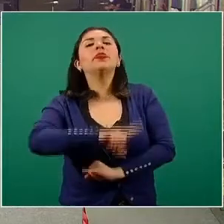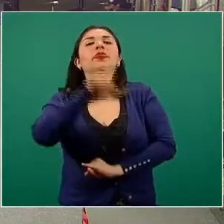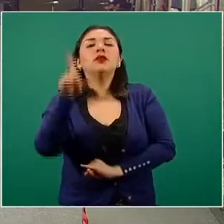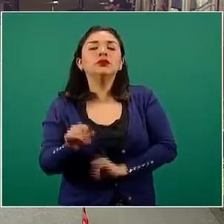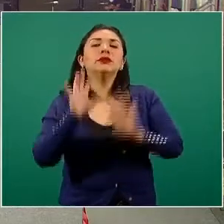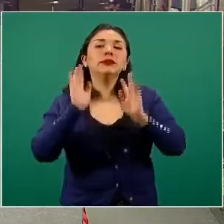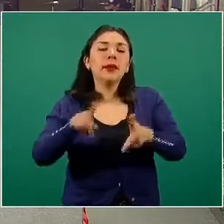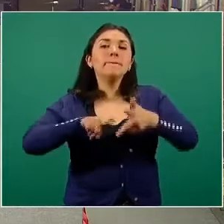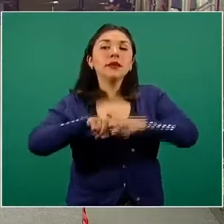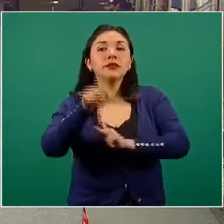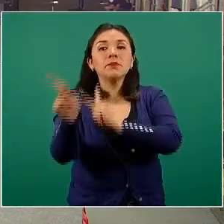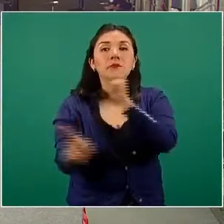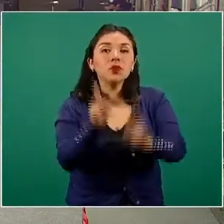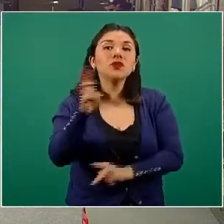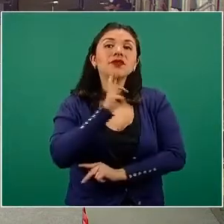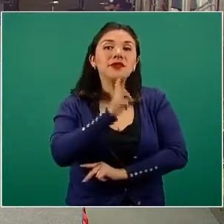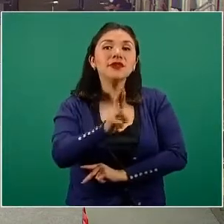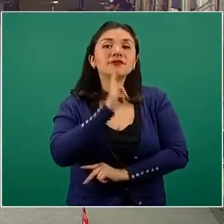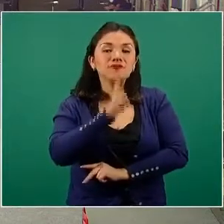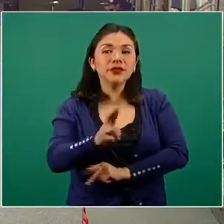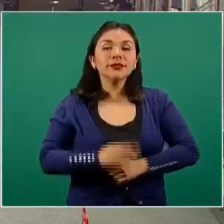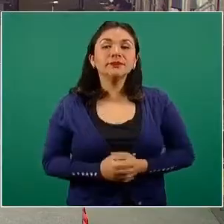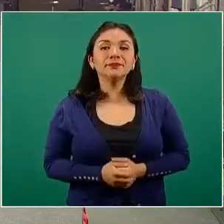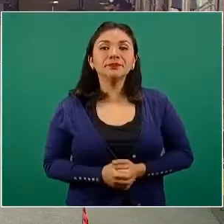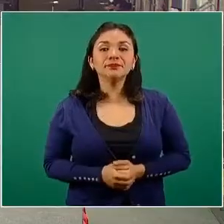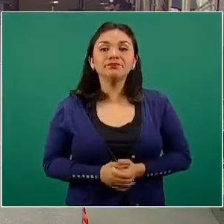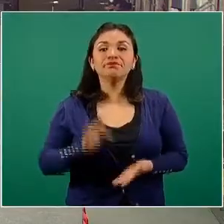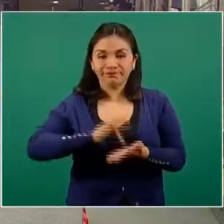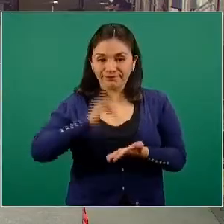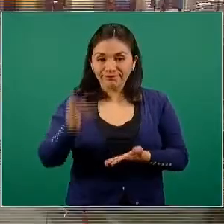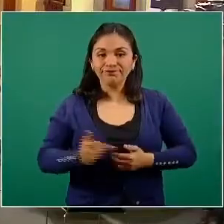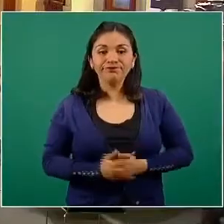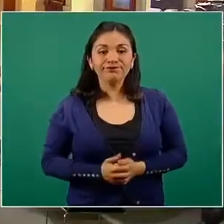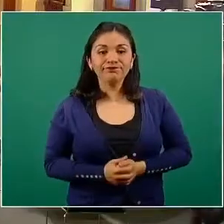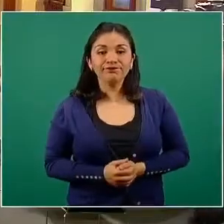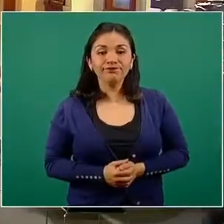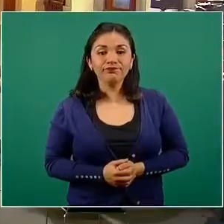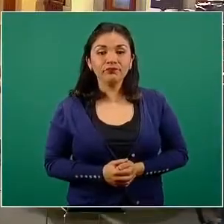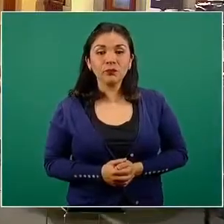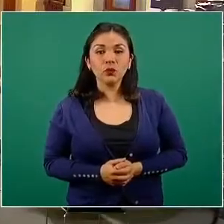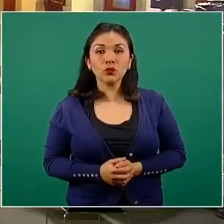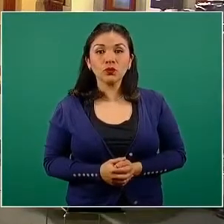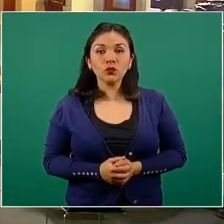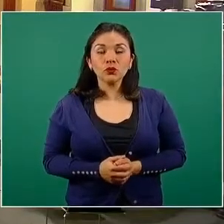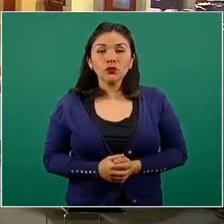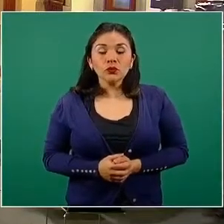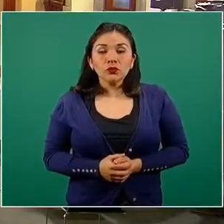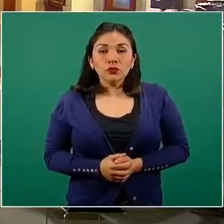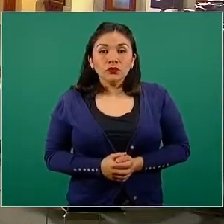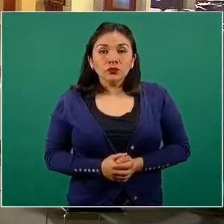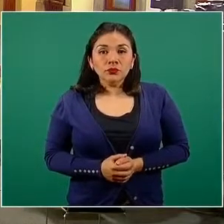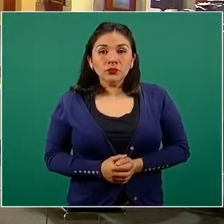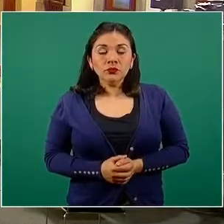a preguntas y respuestas que surjan. Gracias. A ver, entonces, si me pasa la primera.